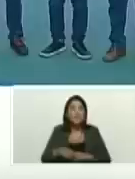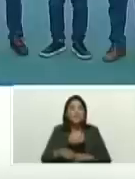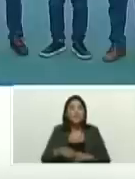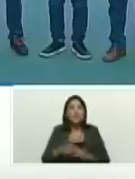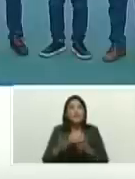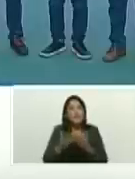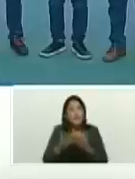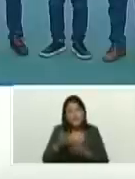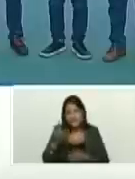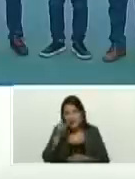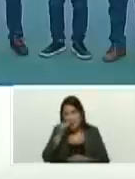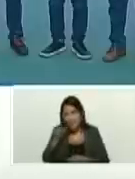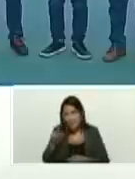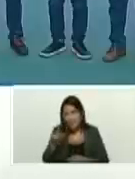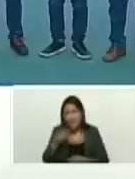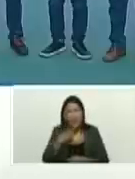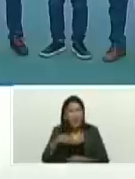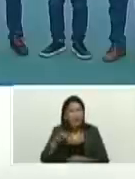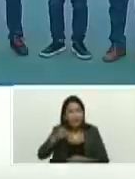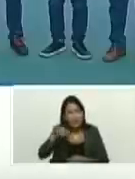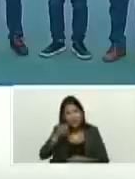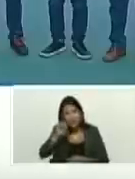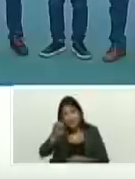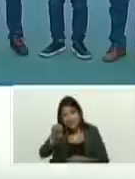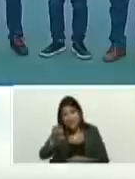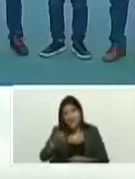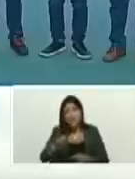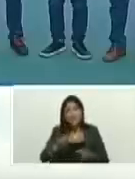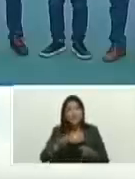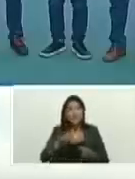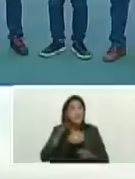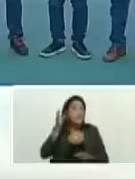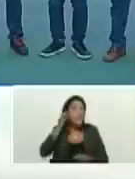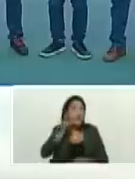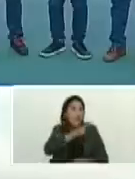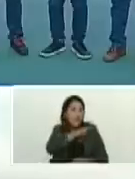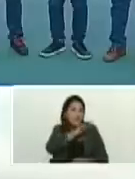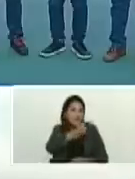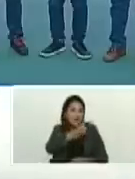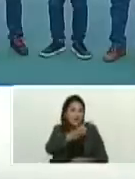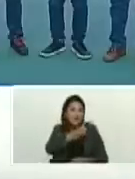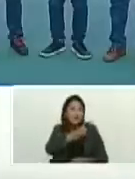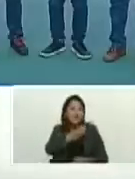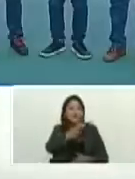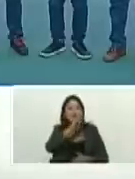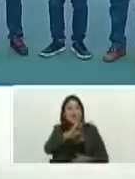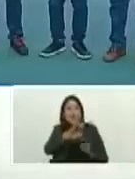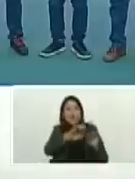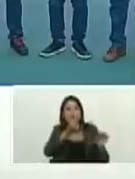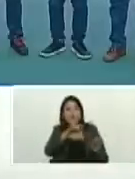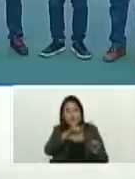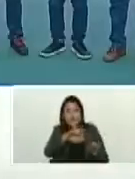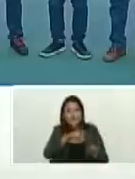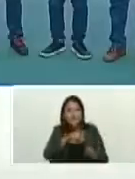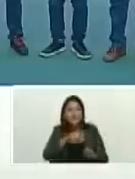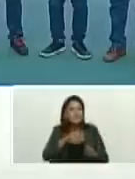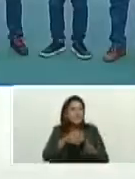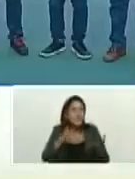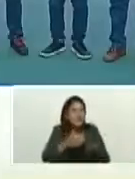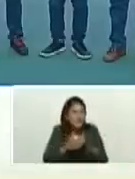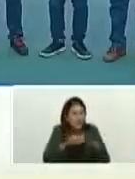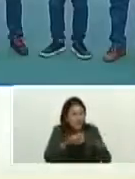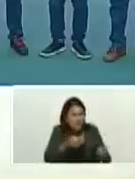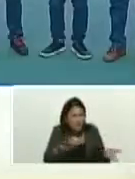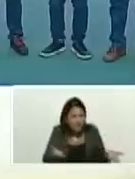Pernía, con la jefa de la zona educativa, porque vamos a entregar una obra que